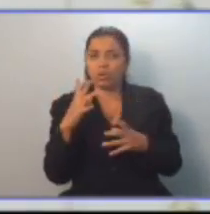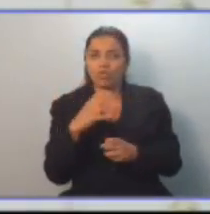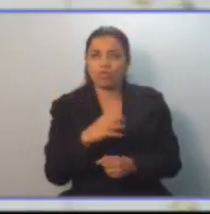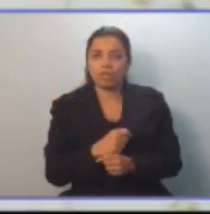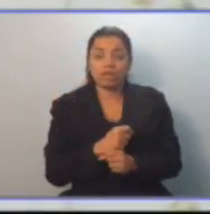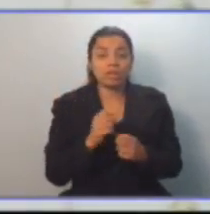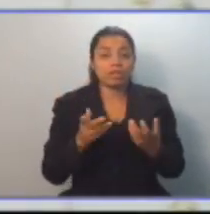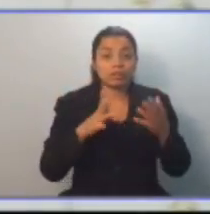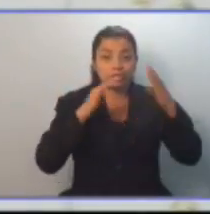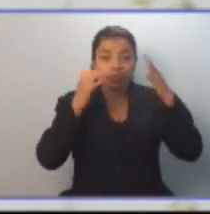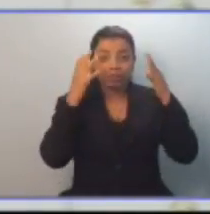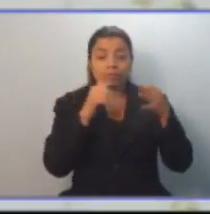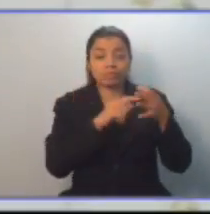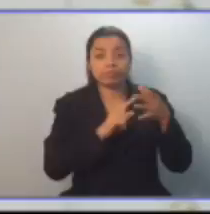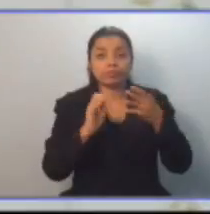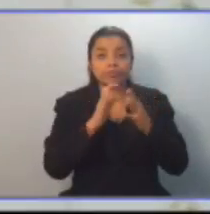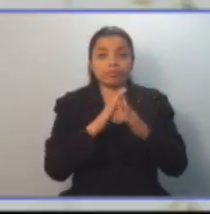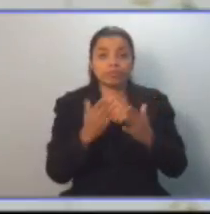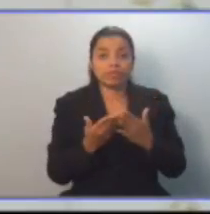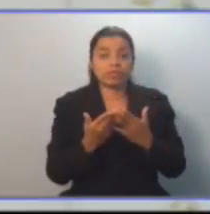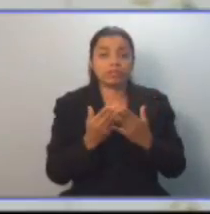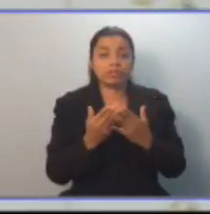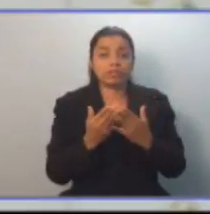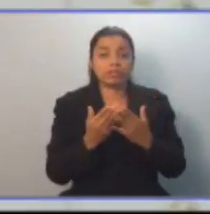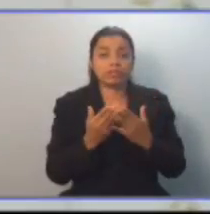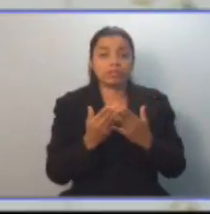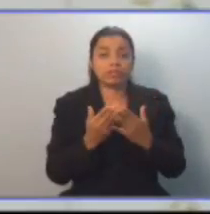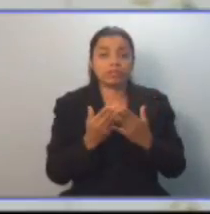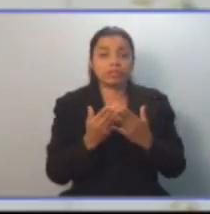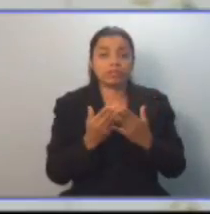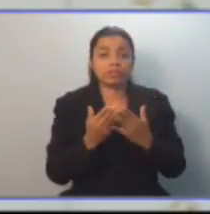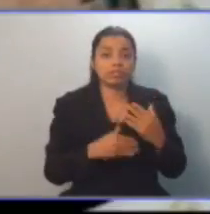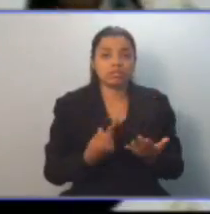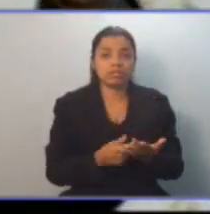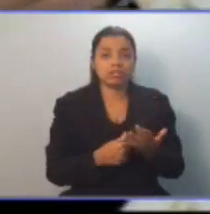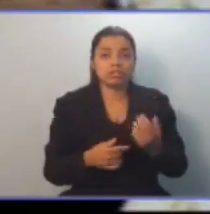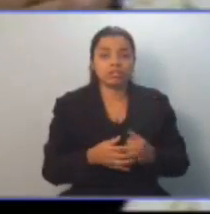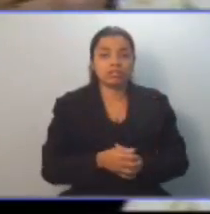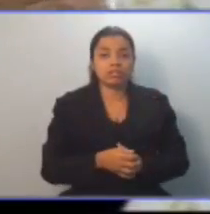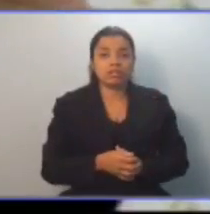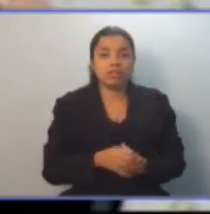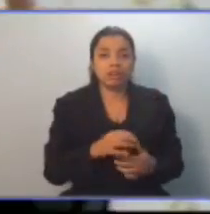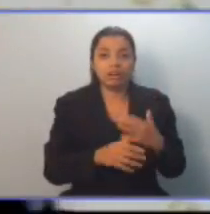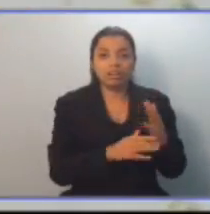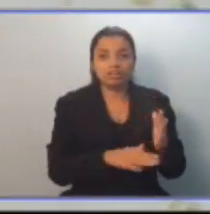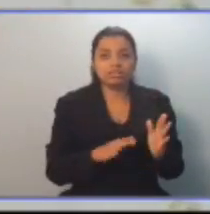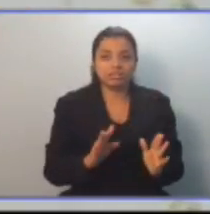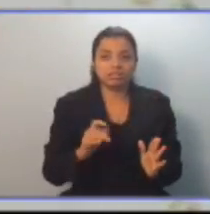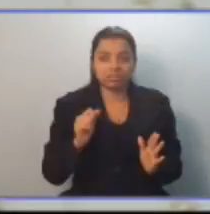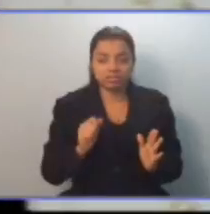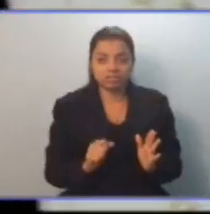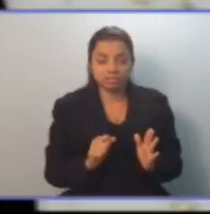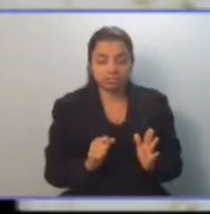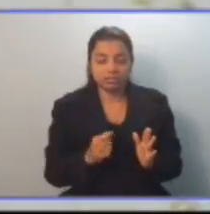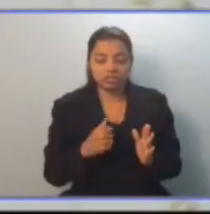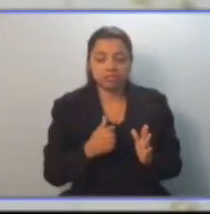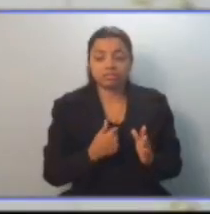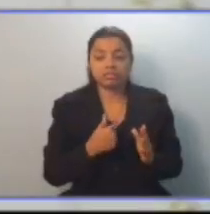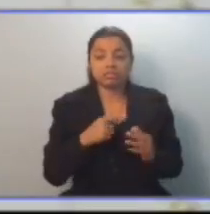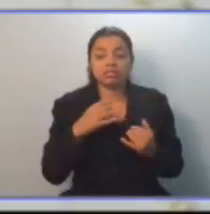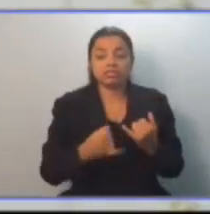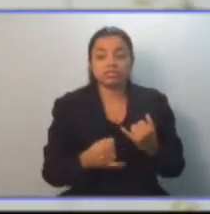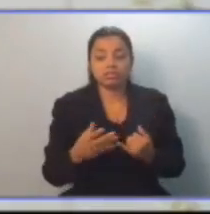con una decisión de la Sala de lo Constitucional, pero hasta el final. O podemos ver medida cautelar, que es cuando se hace bastante bulla, por decirlo así, y al